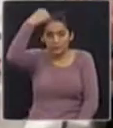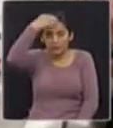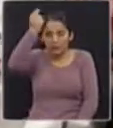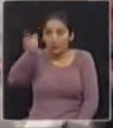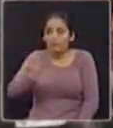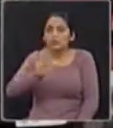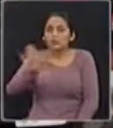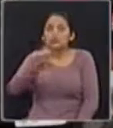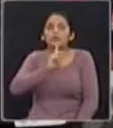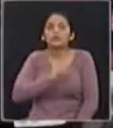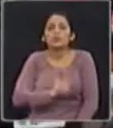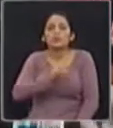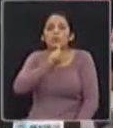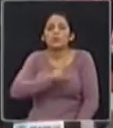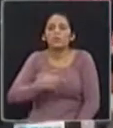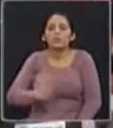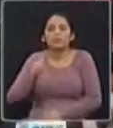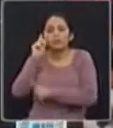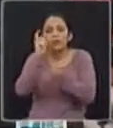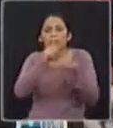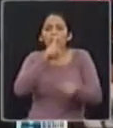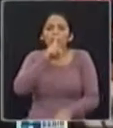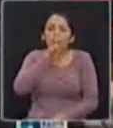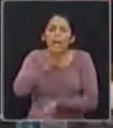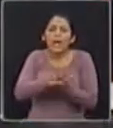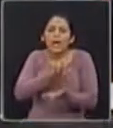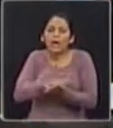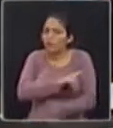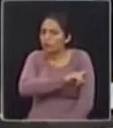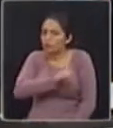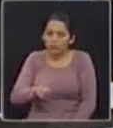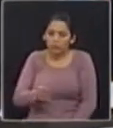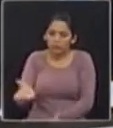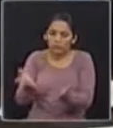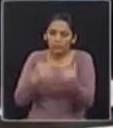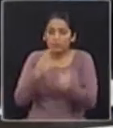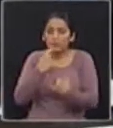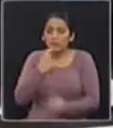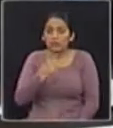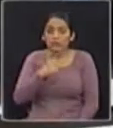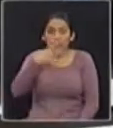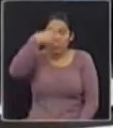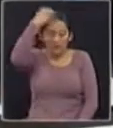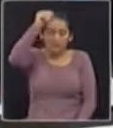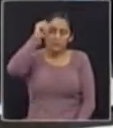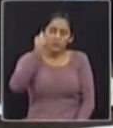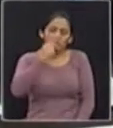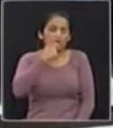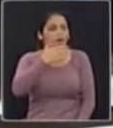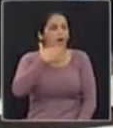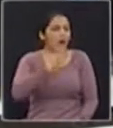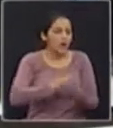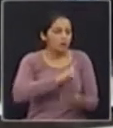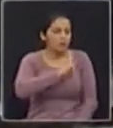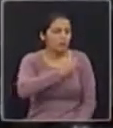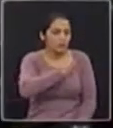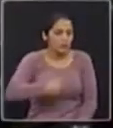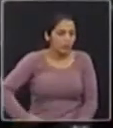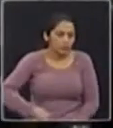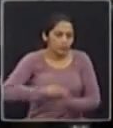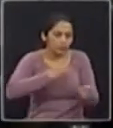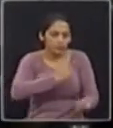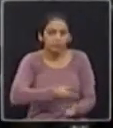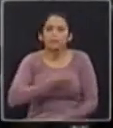tío. Y solicitan al jefe de Estado pedir la renuncia al vicepresidente Jorge Glas. Para todo esto anunciaron una movilización el 20 de